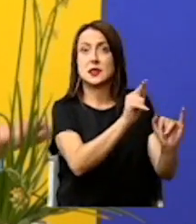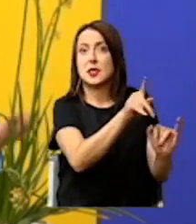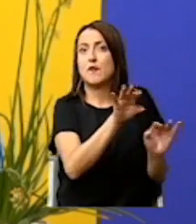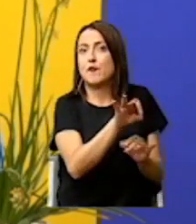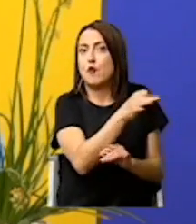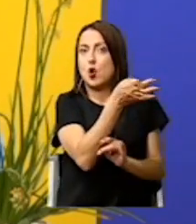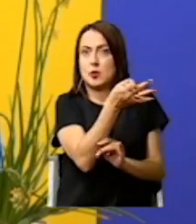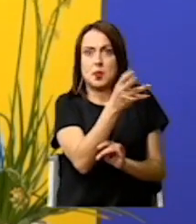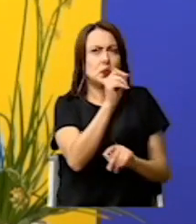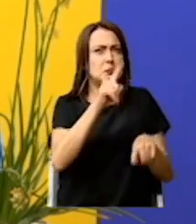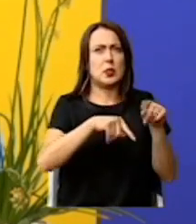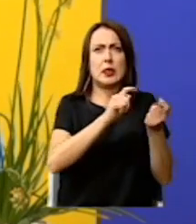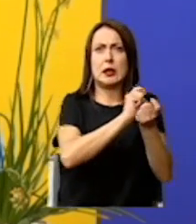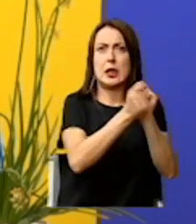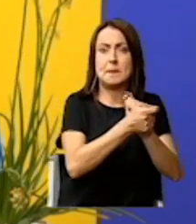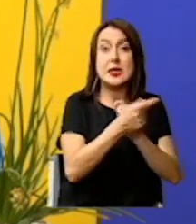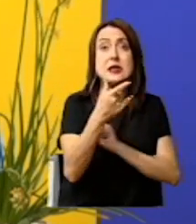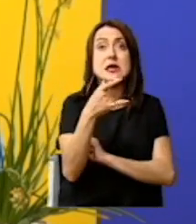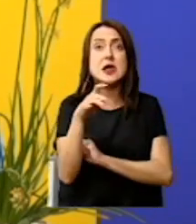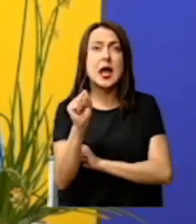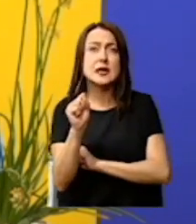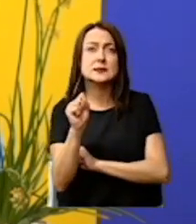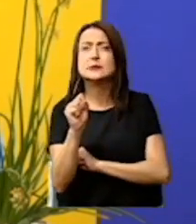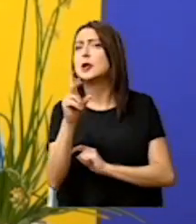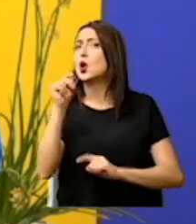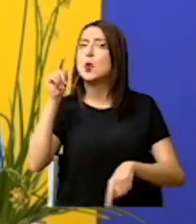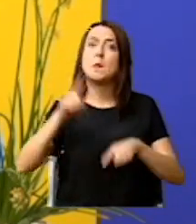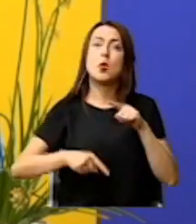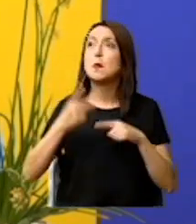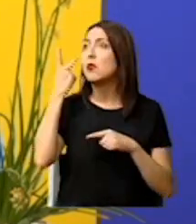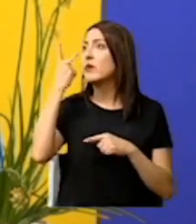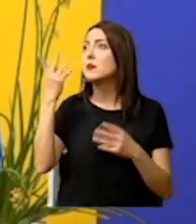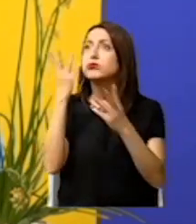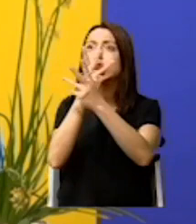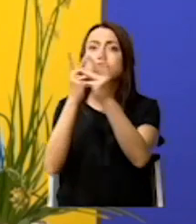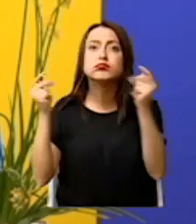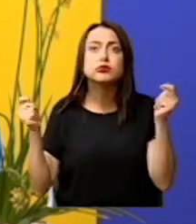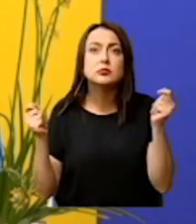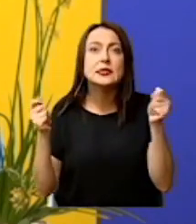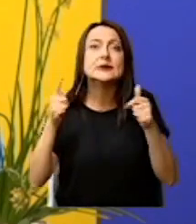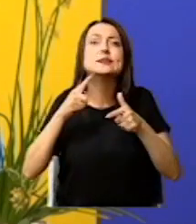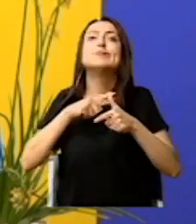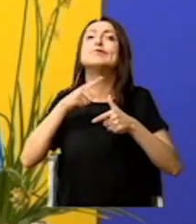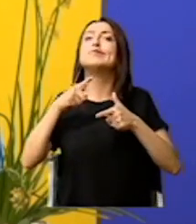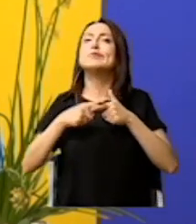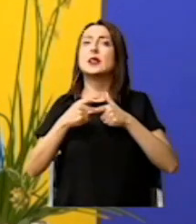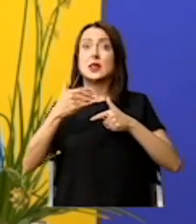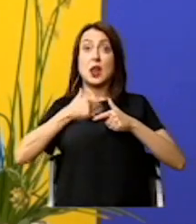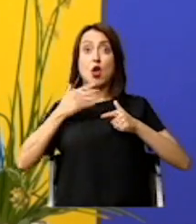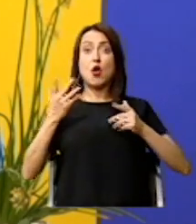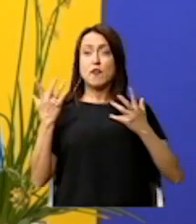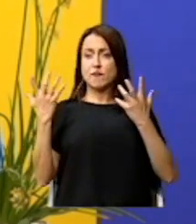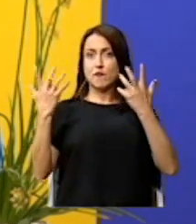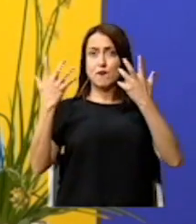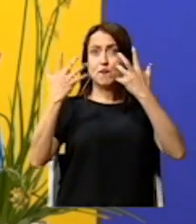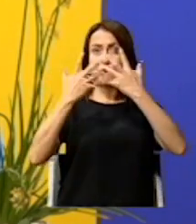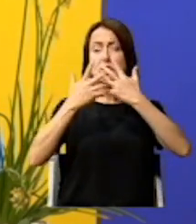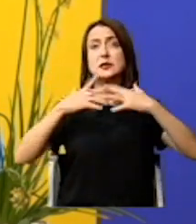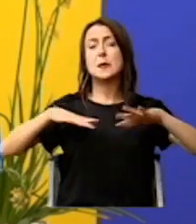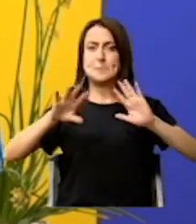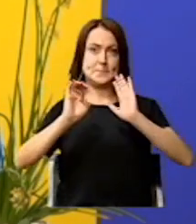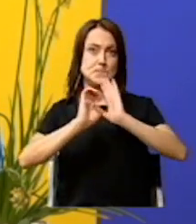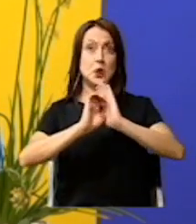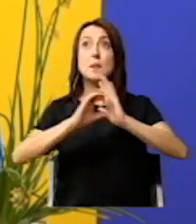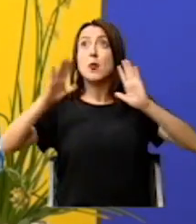esa forma. El gas no lo podemos ver y abarca la forma en donde está. Por ejemplo,